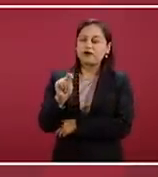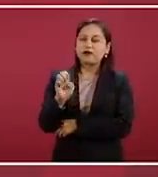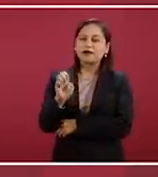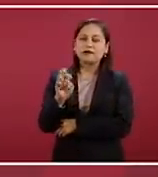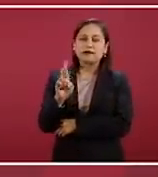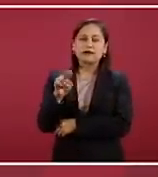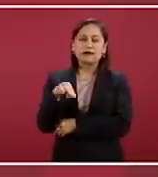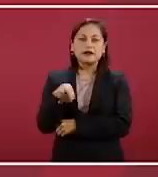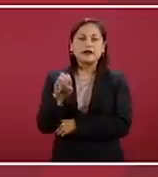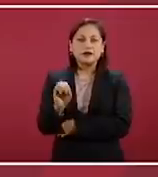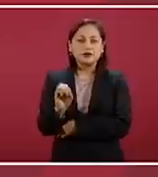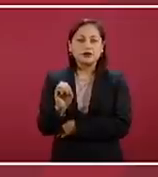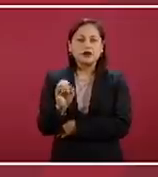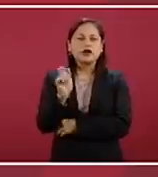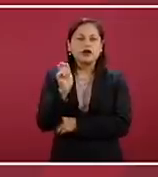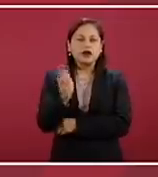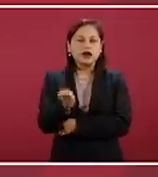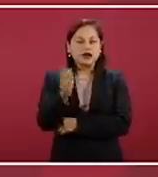todos